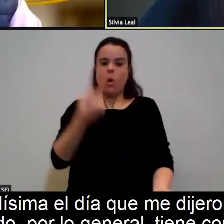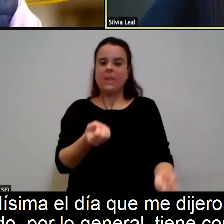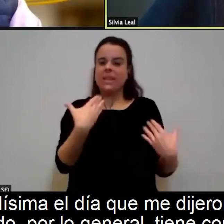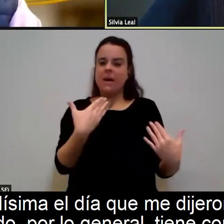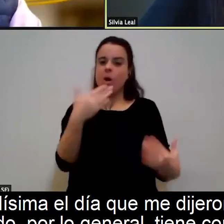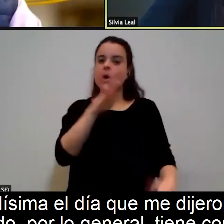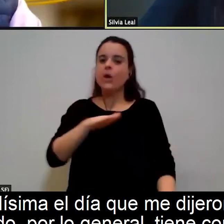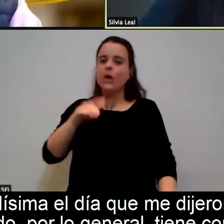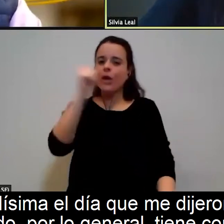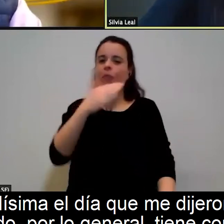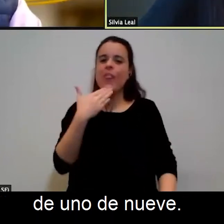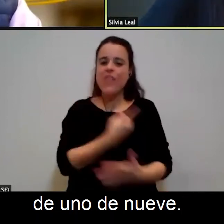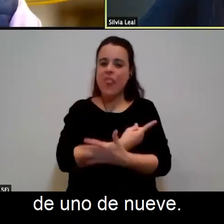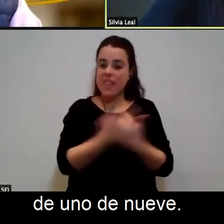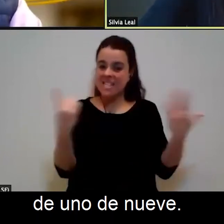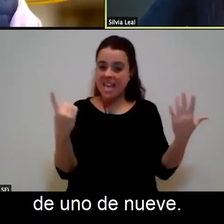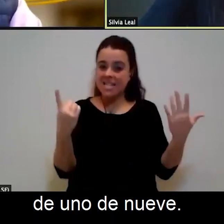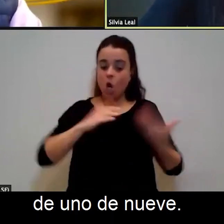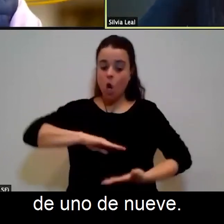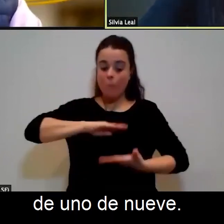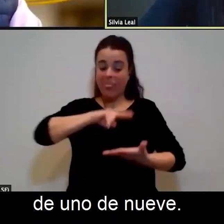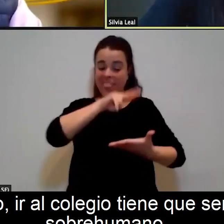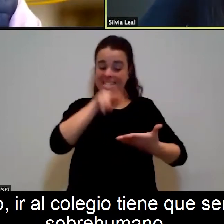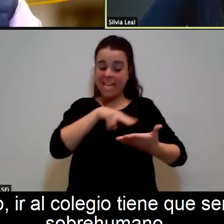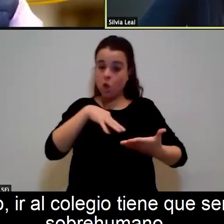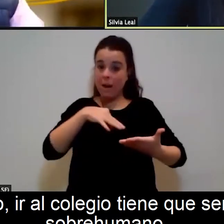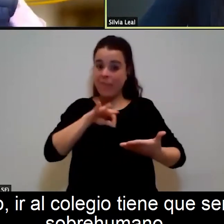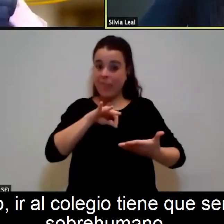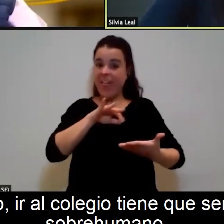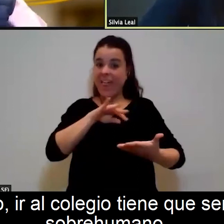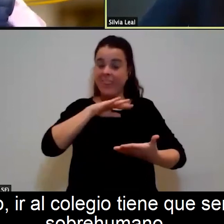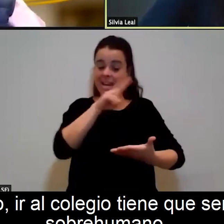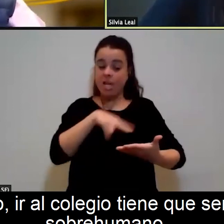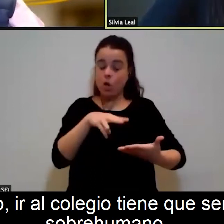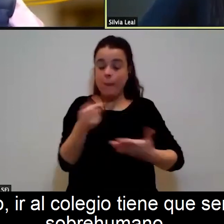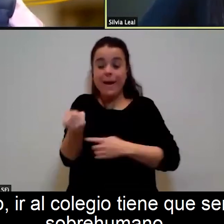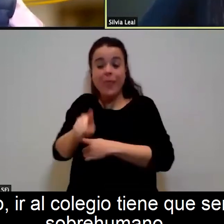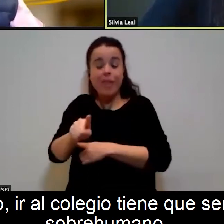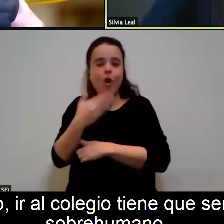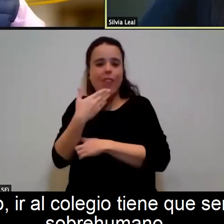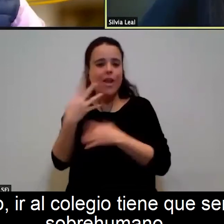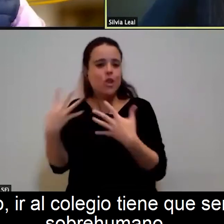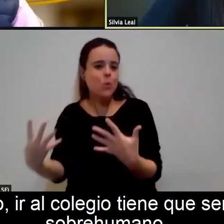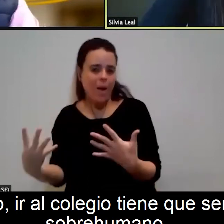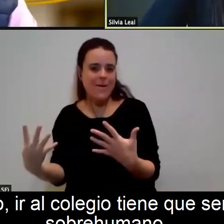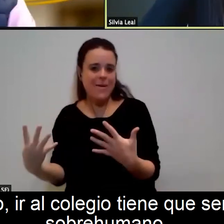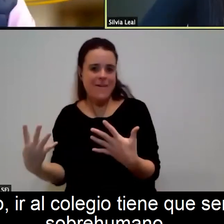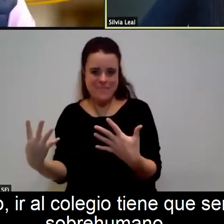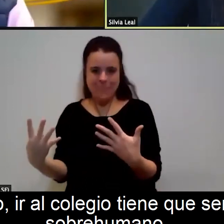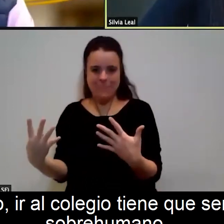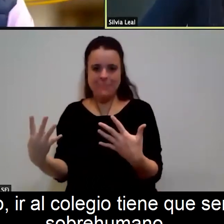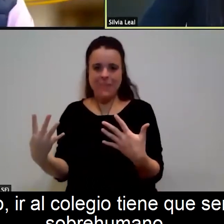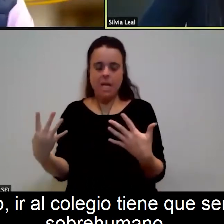cuando es sordo, tiene las competencias lectoras de uno de 9, ¿no? Y dices, para este niño es que ir al colegio tiene que